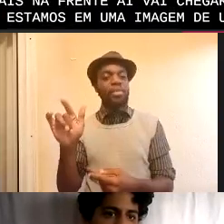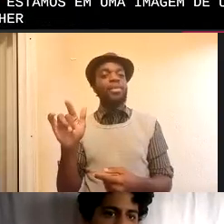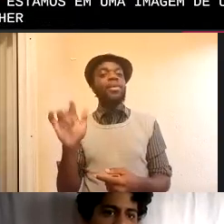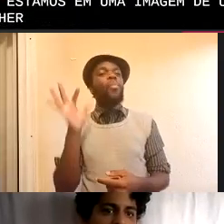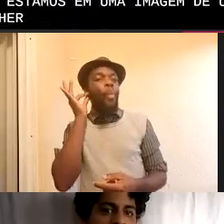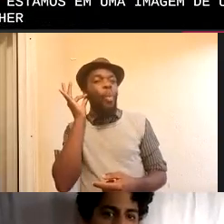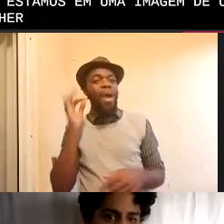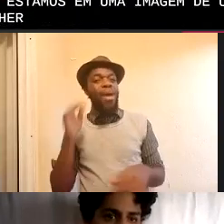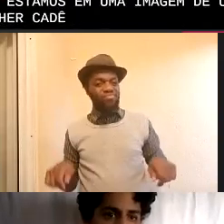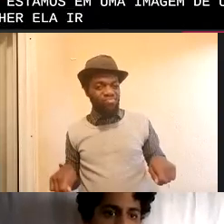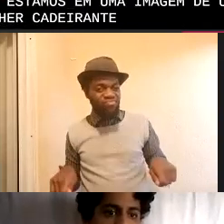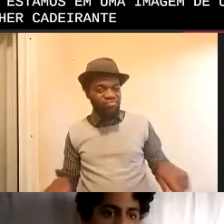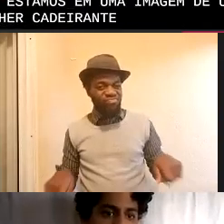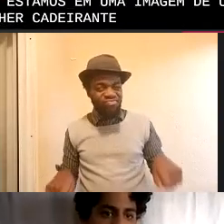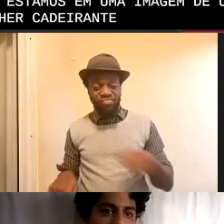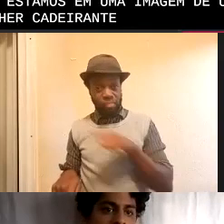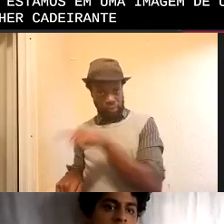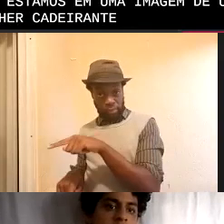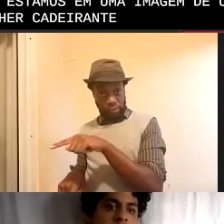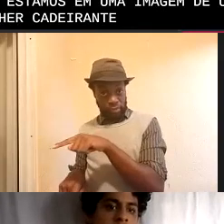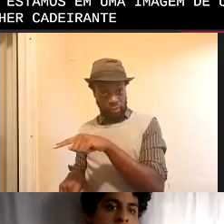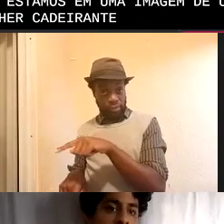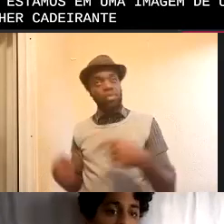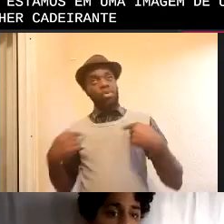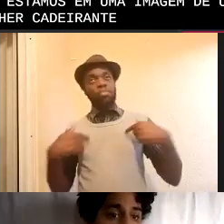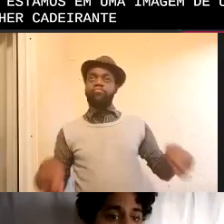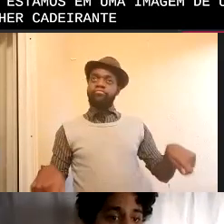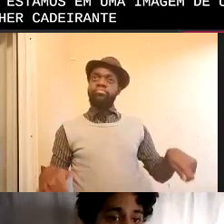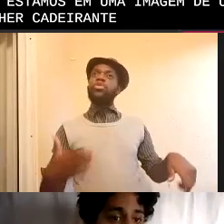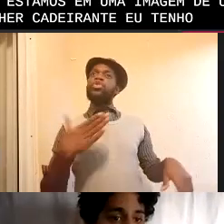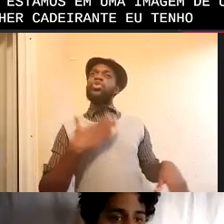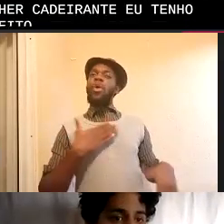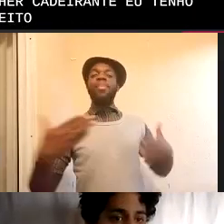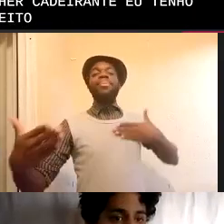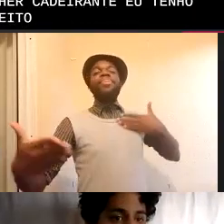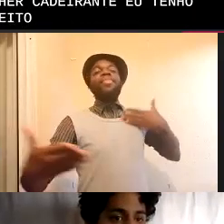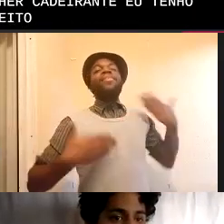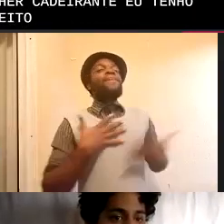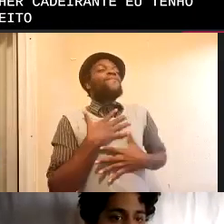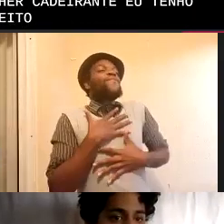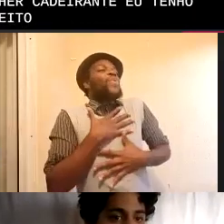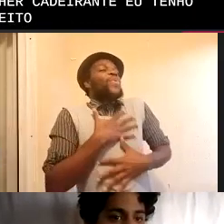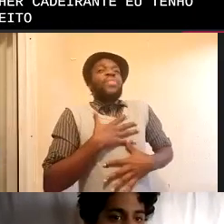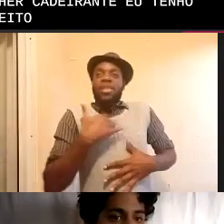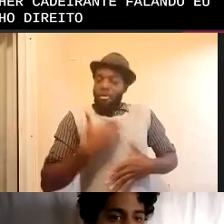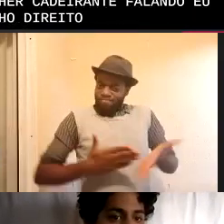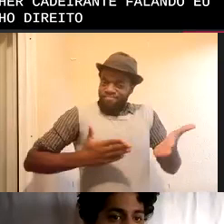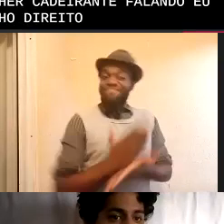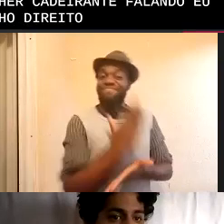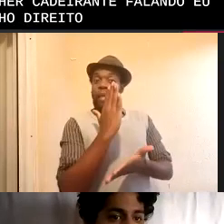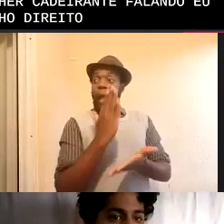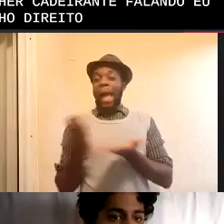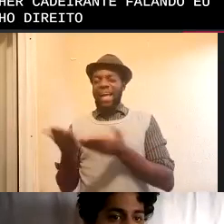ruedas diciendo: yo tengo derecho a gozar, ¿verdad? Entonces es